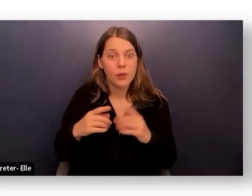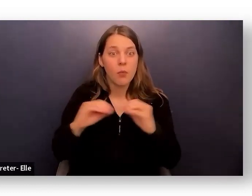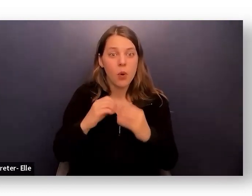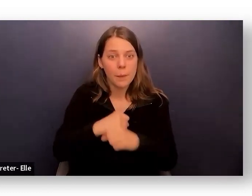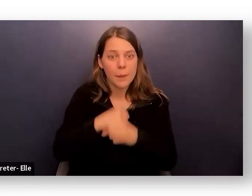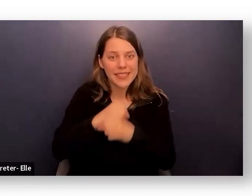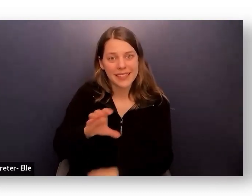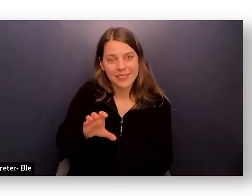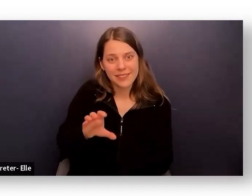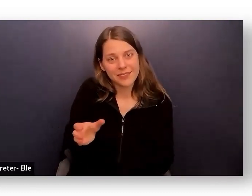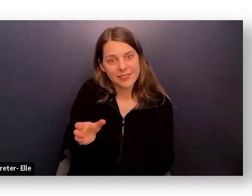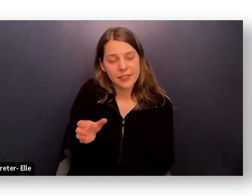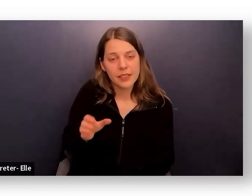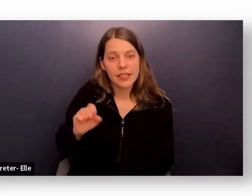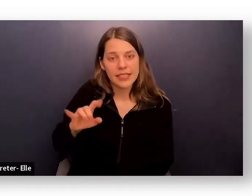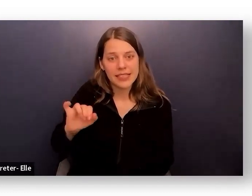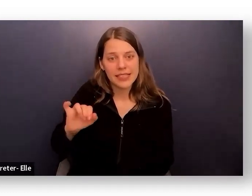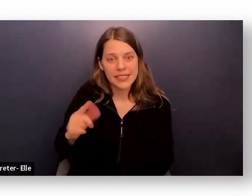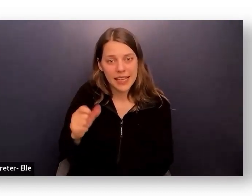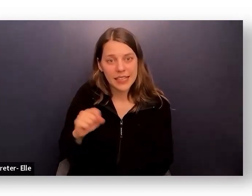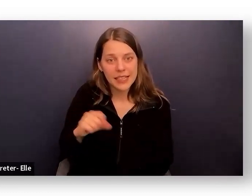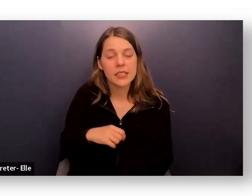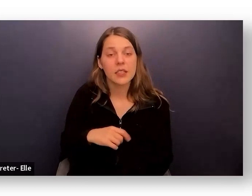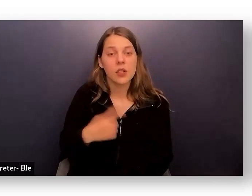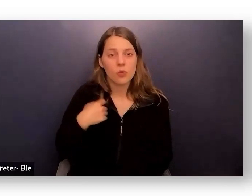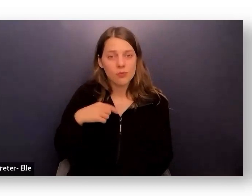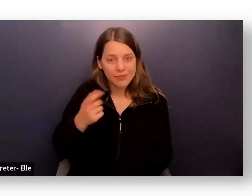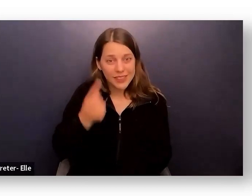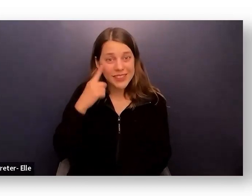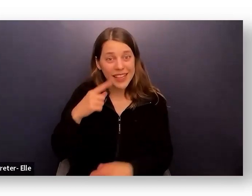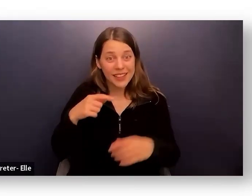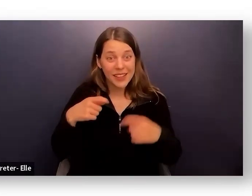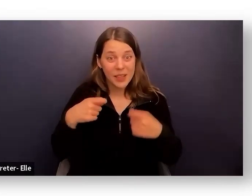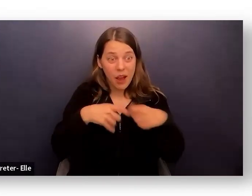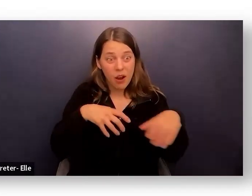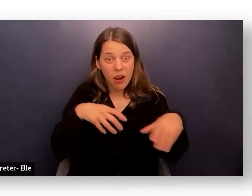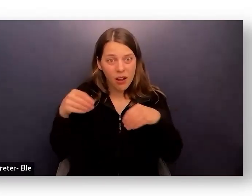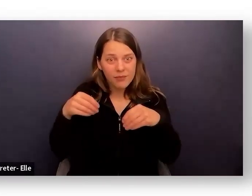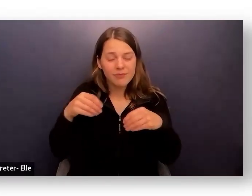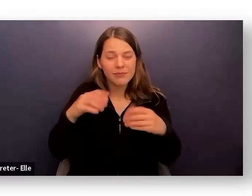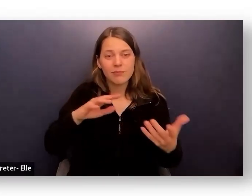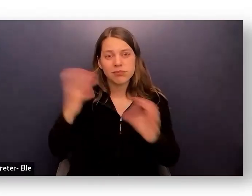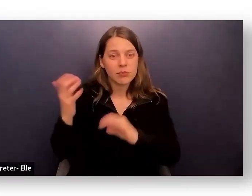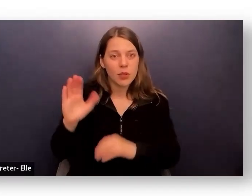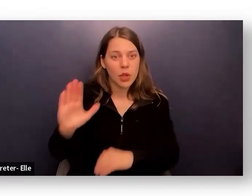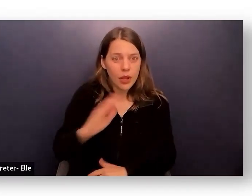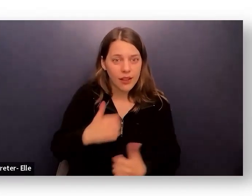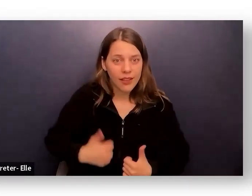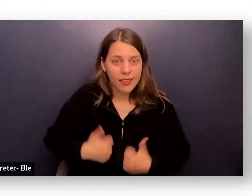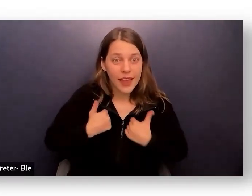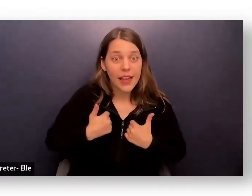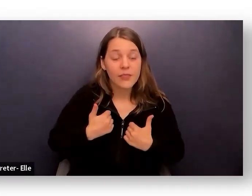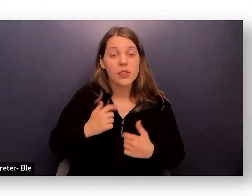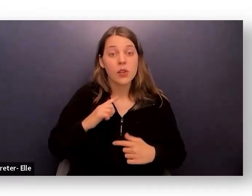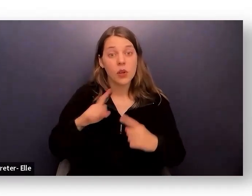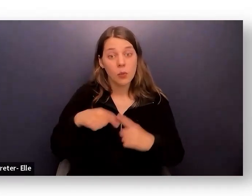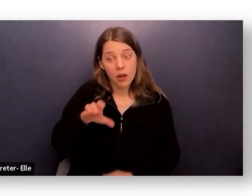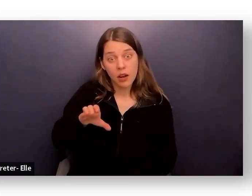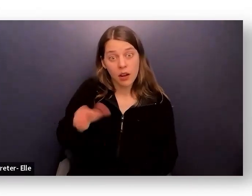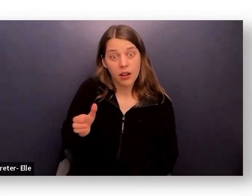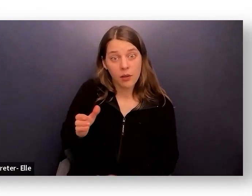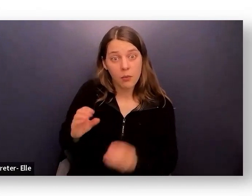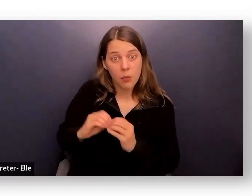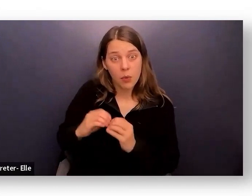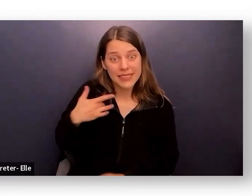probable que haya un corte de energía cuando se implementan las construcciones de protección de sencillos. Entendemos que los apagones interrumpen la vida de nuestros